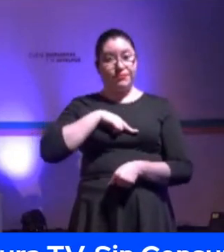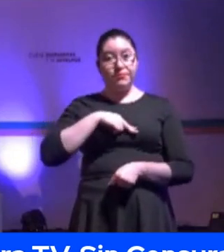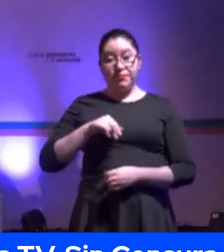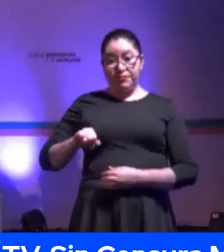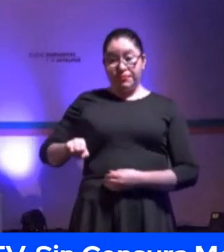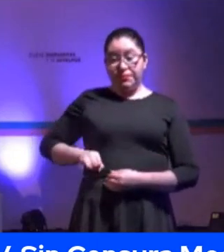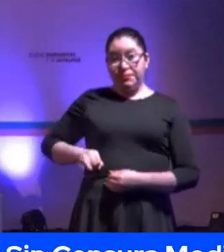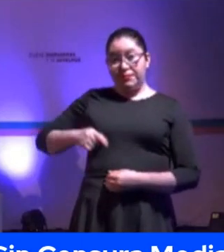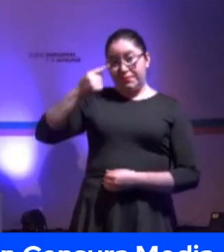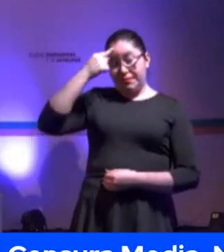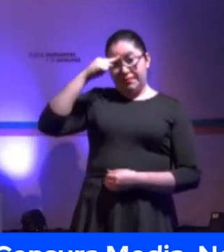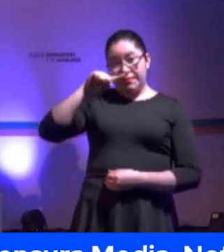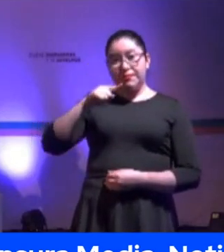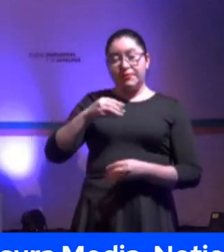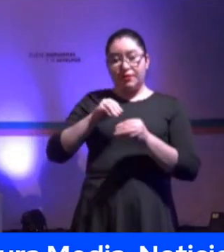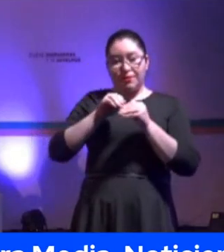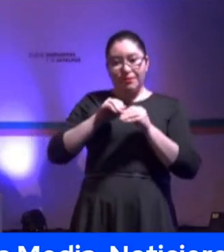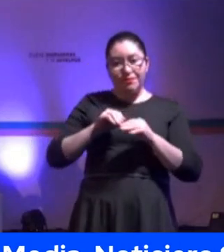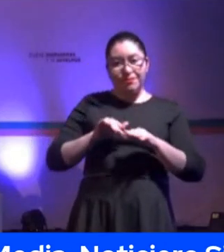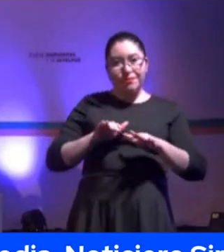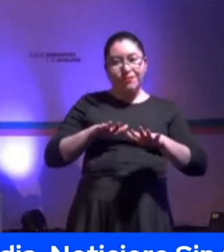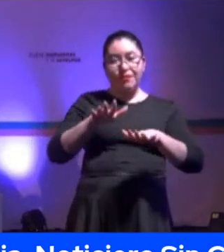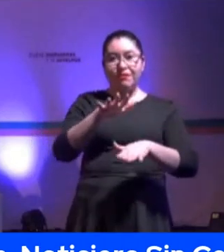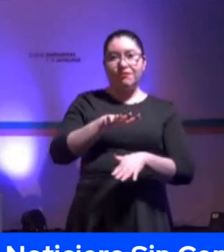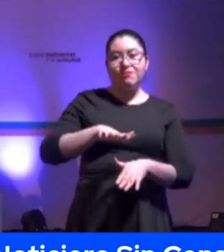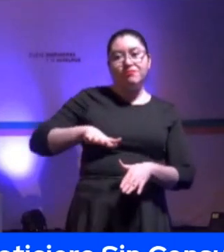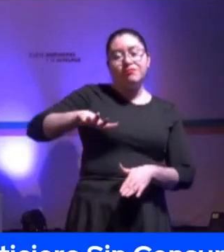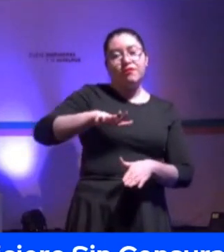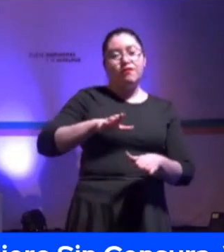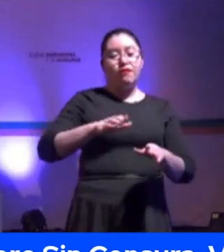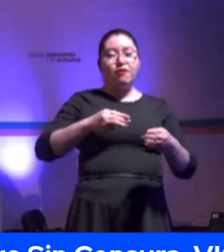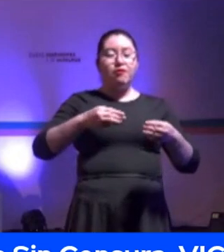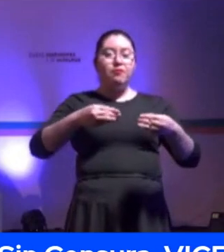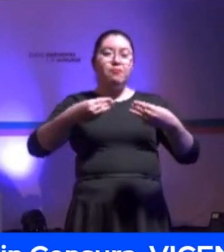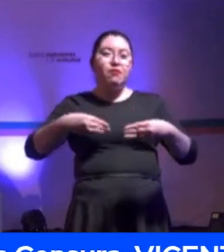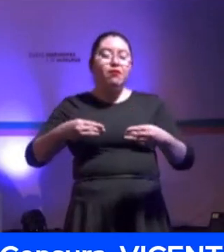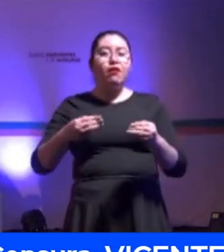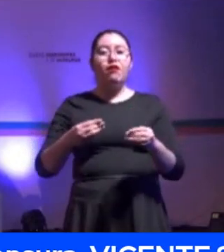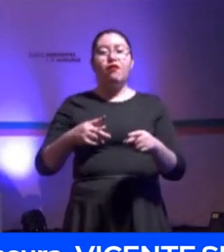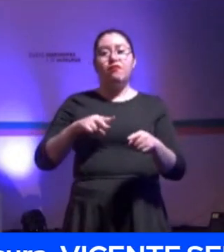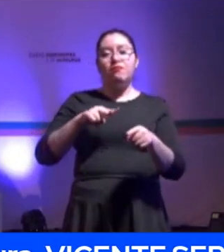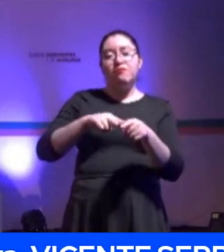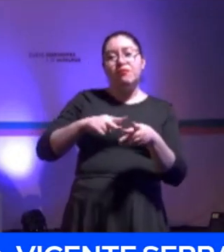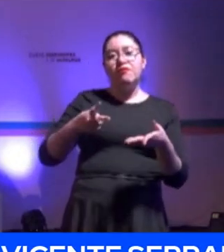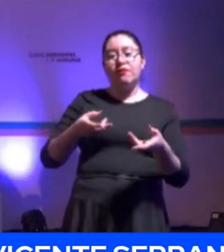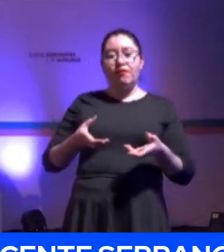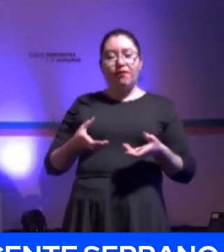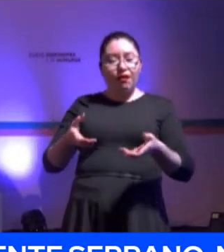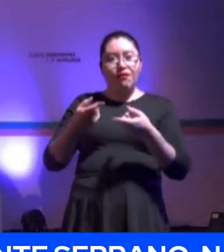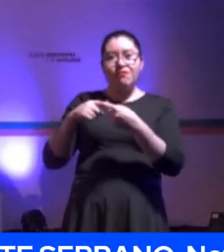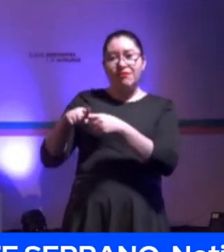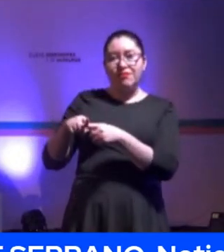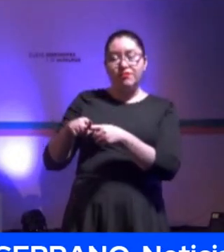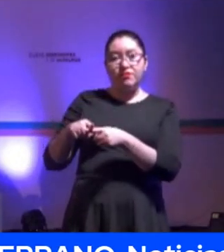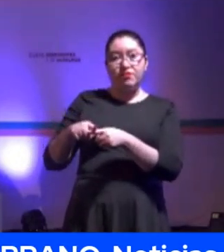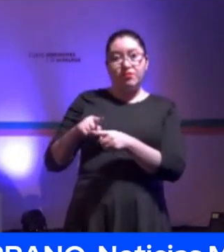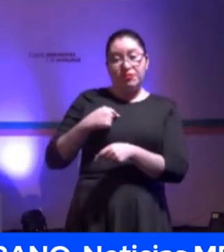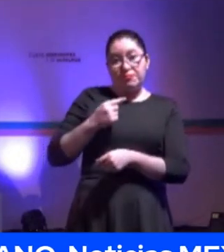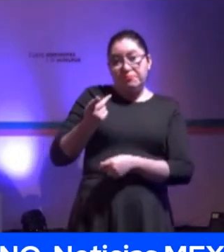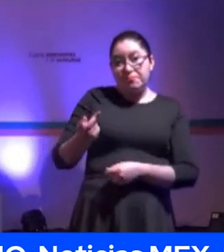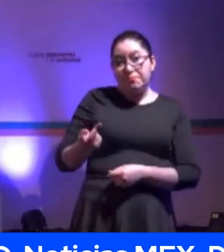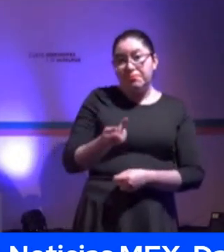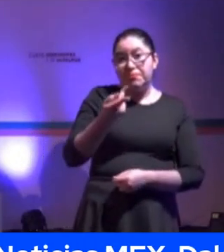interesados en que se difunda más a nivel de calle, de parque, de mercado, ¿sí? Quiero saber si no hay ningún problema